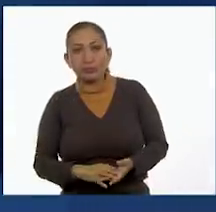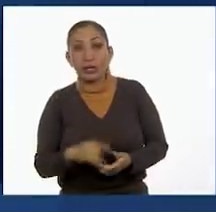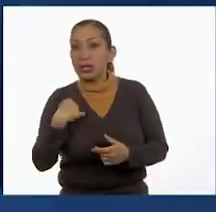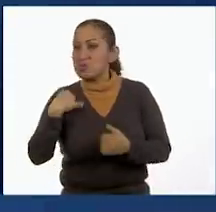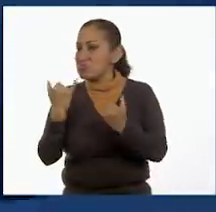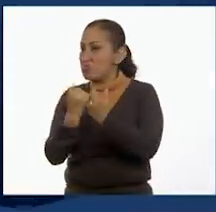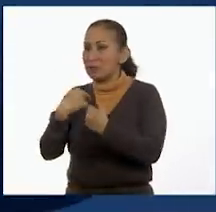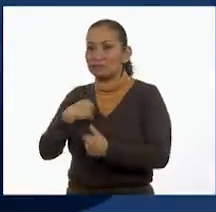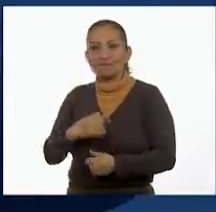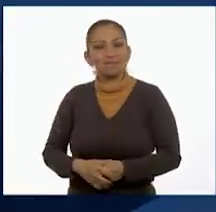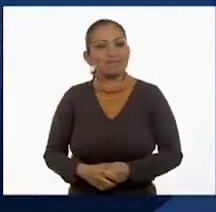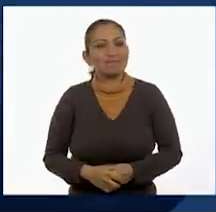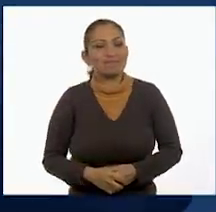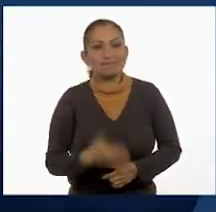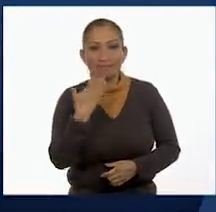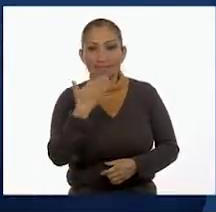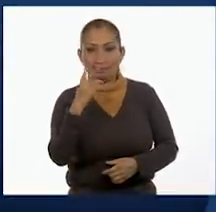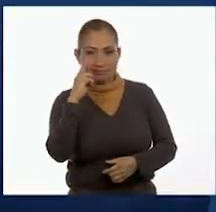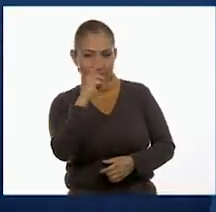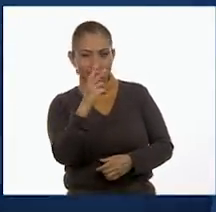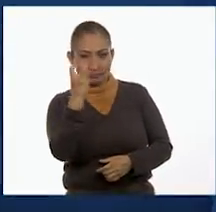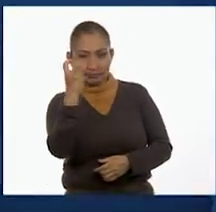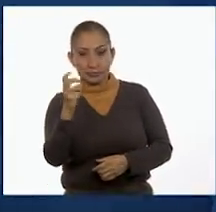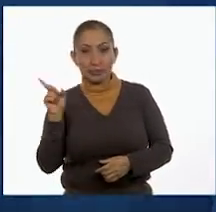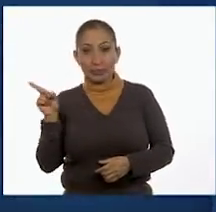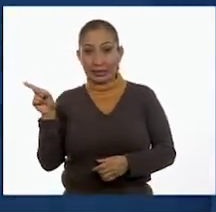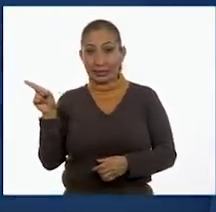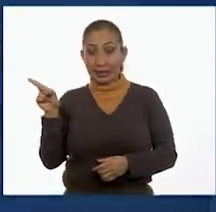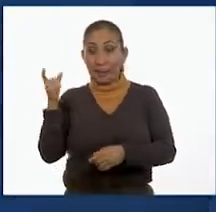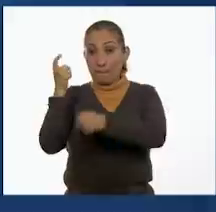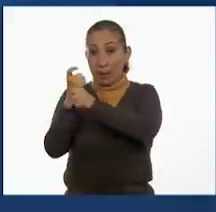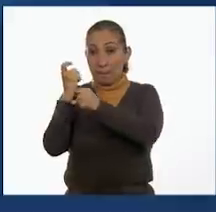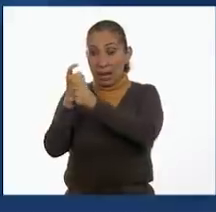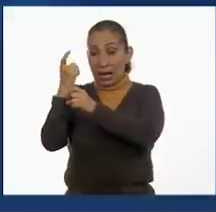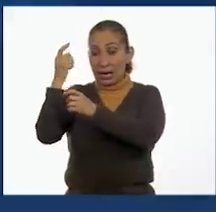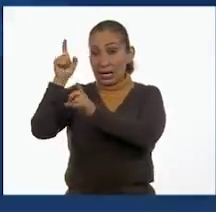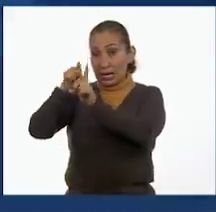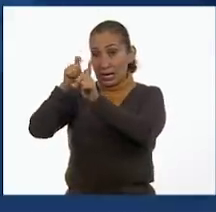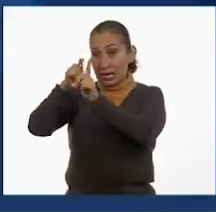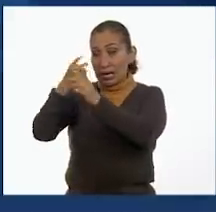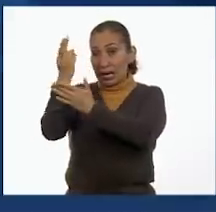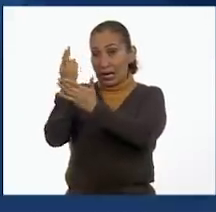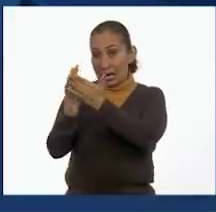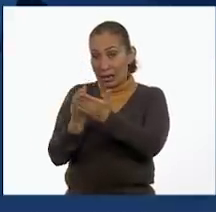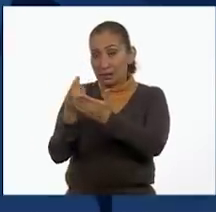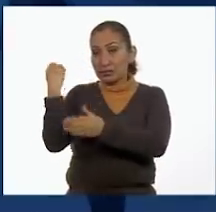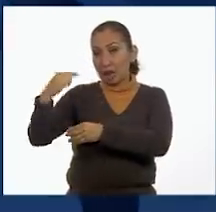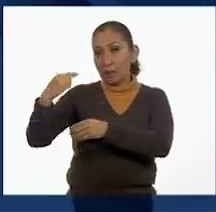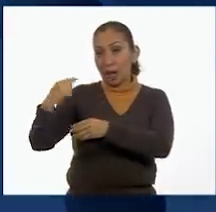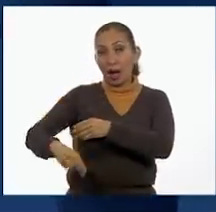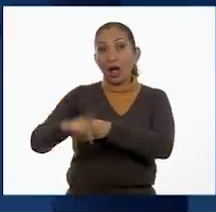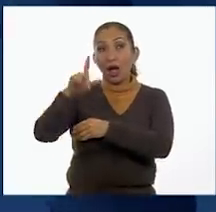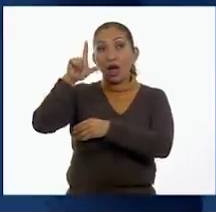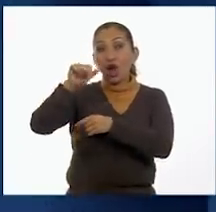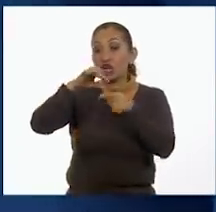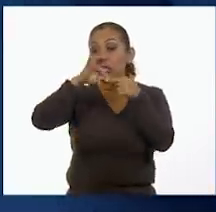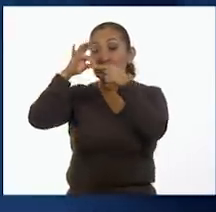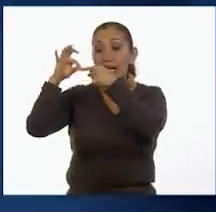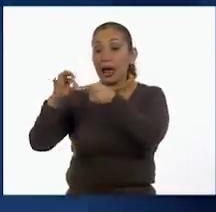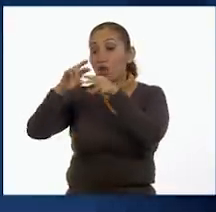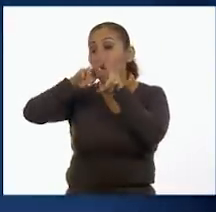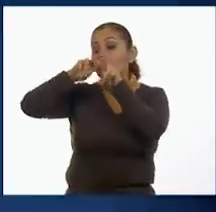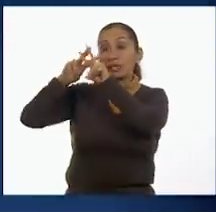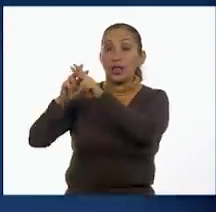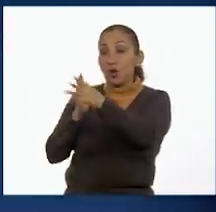mía también. Muy bien. A ver, ahí tenemos la primer caricatura. Se llama Los guiados por esa